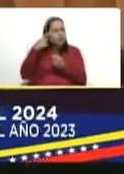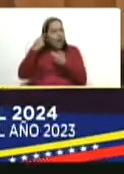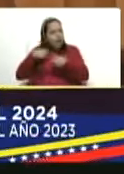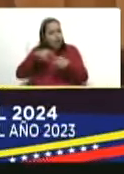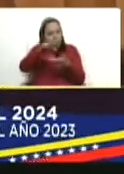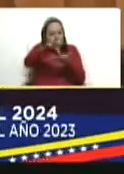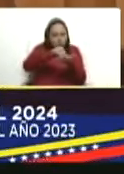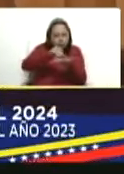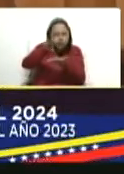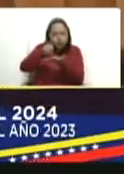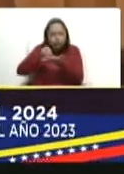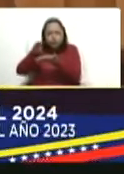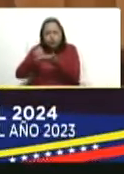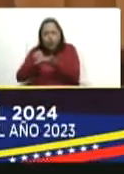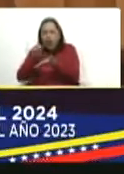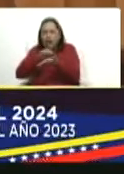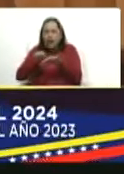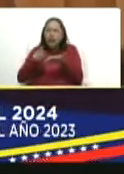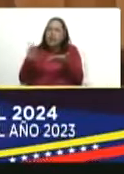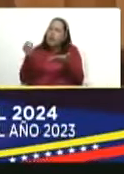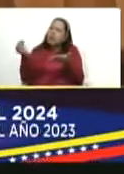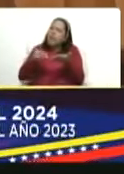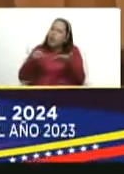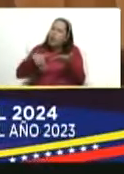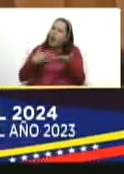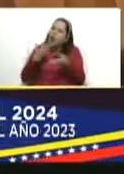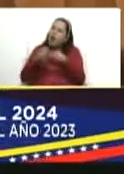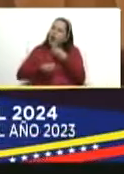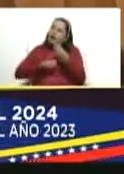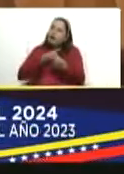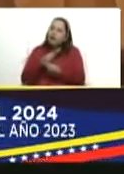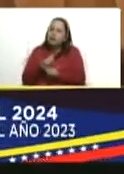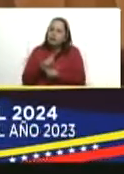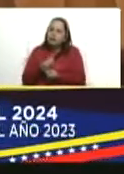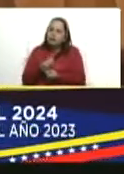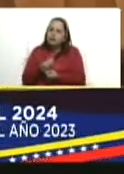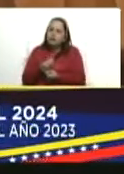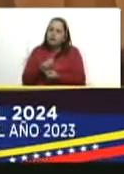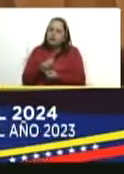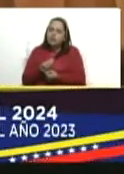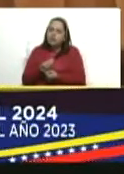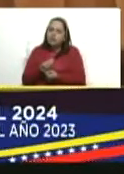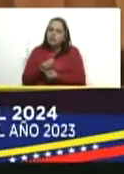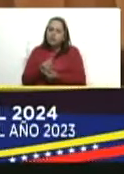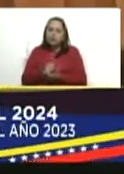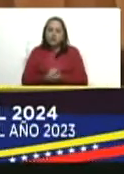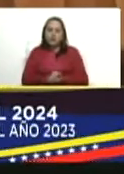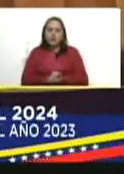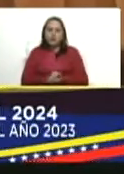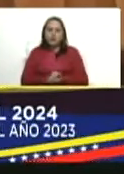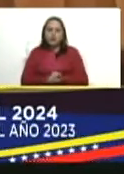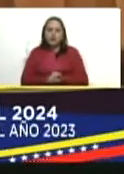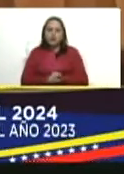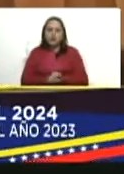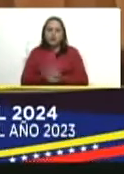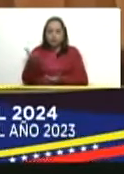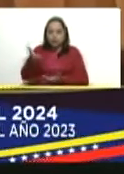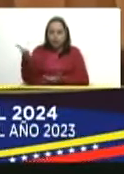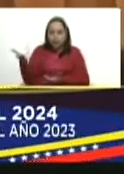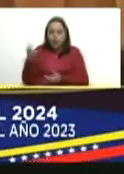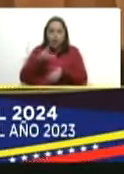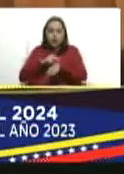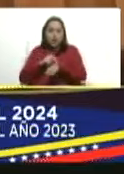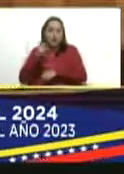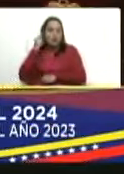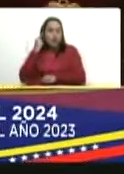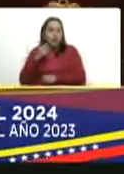¿qué más podemos hacer, doctora Beatriz Rodríguez, doctor Edgar Gaviria Rodríguez, doctora Tania